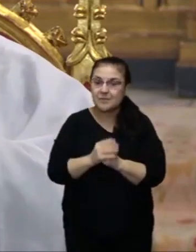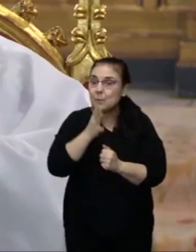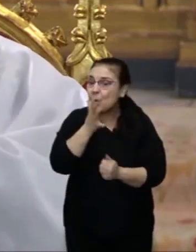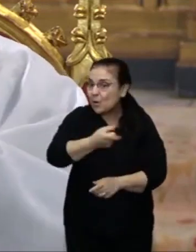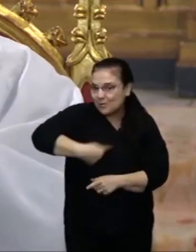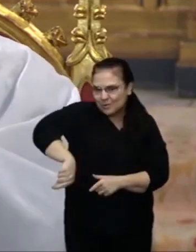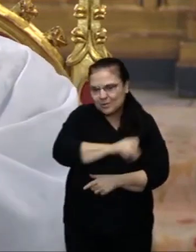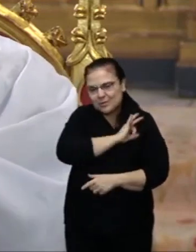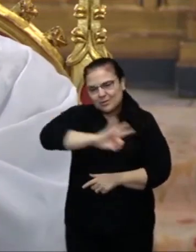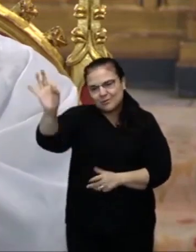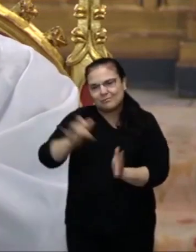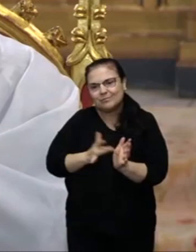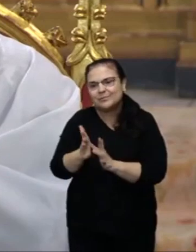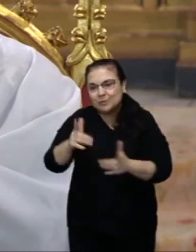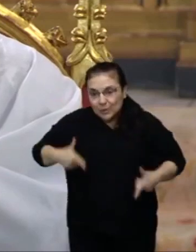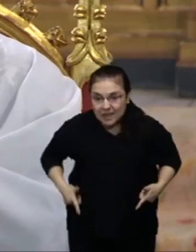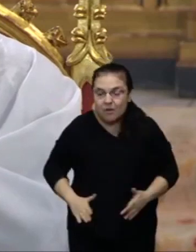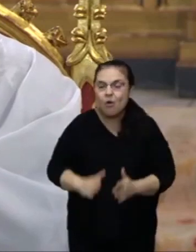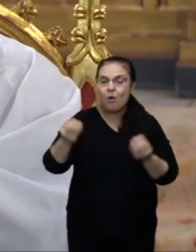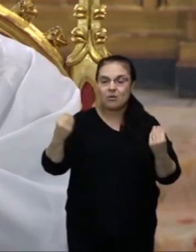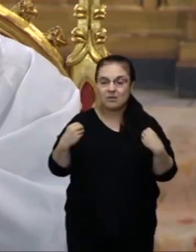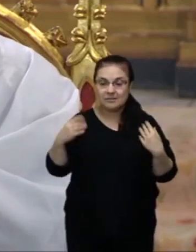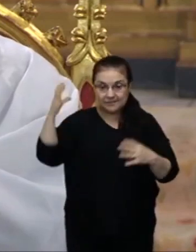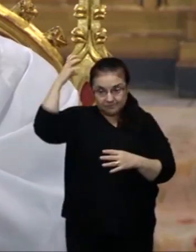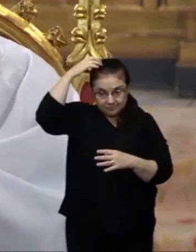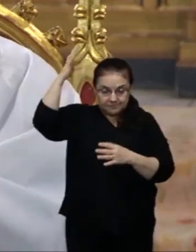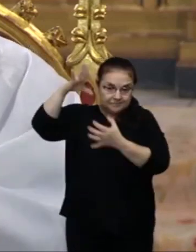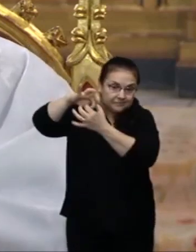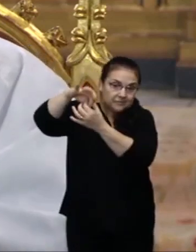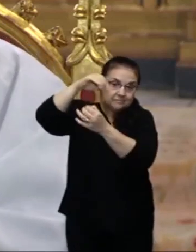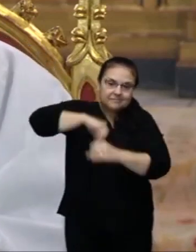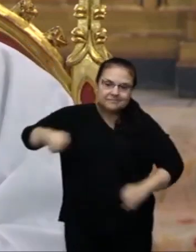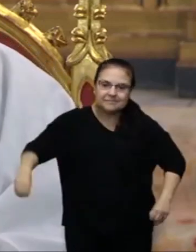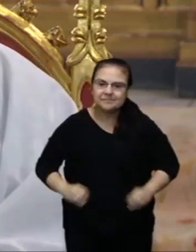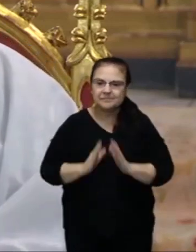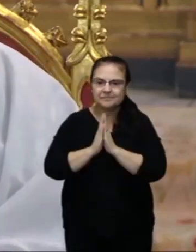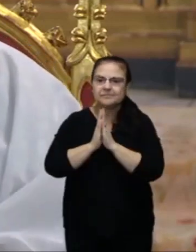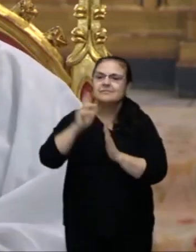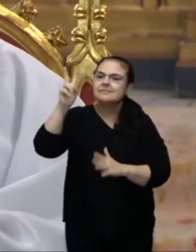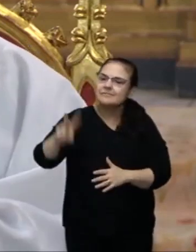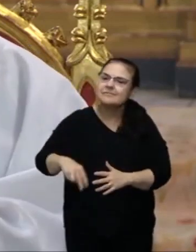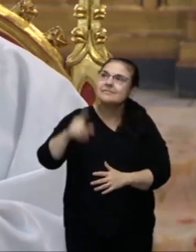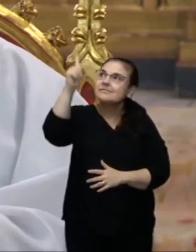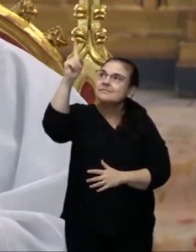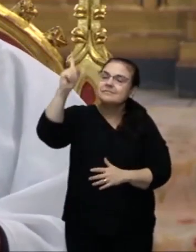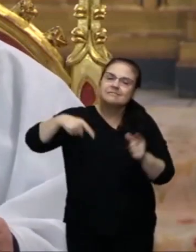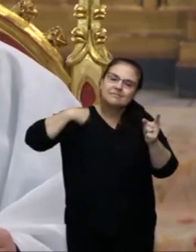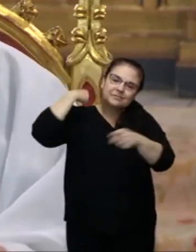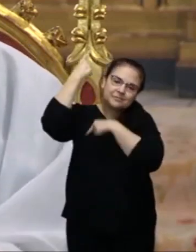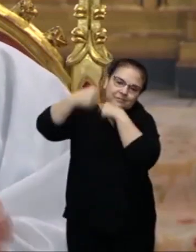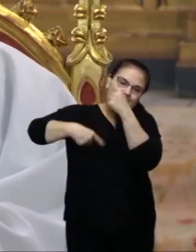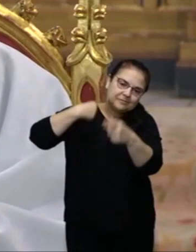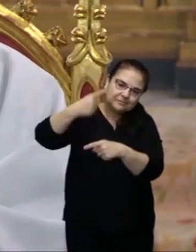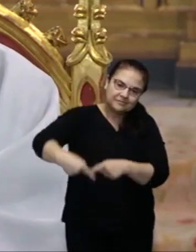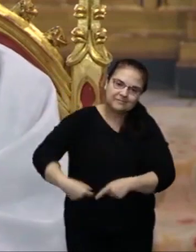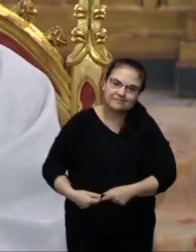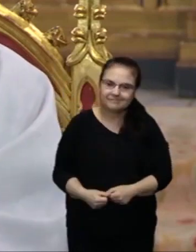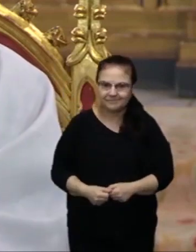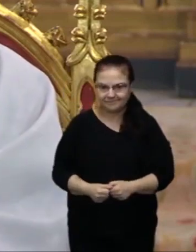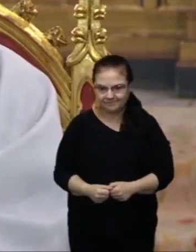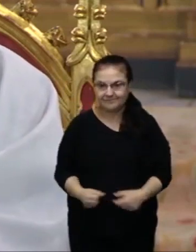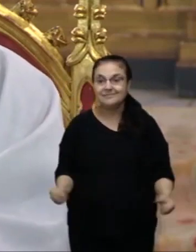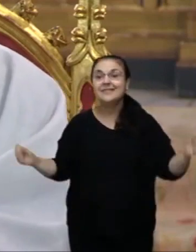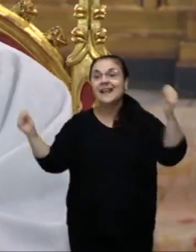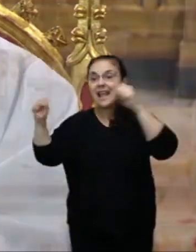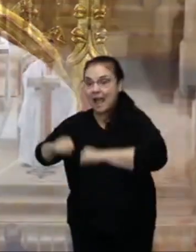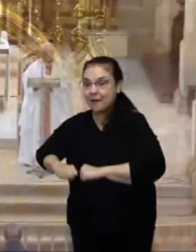Por nuestro Señor Jesucristo, tu Hijo, que vive y reina contigo en la unidad del Espíritu Santo y es Dios por los siglos